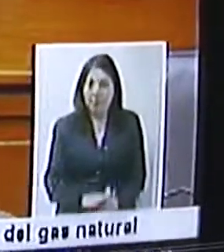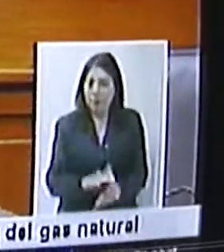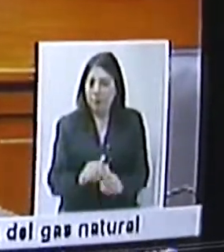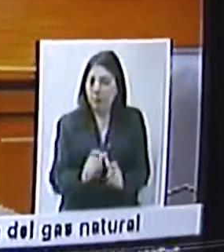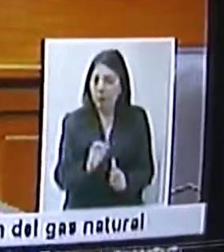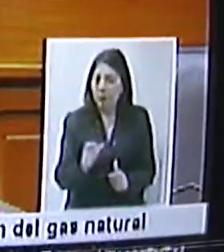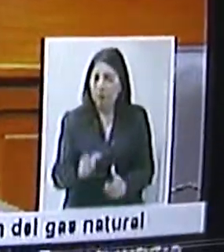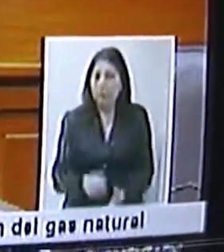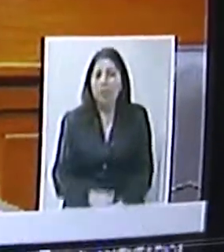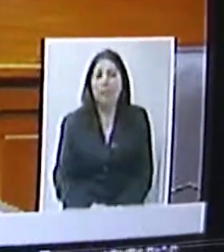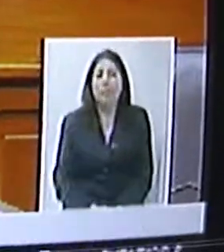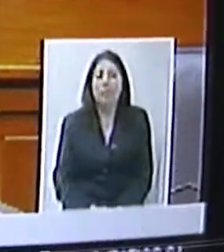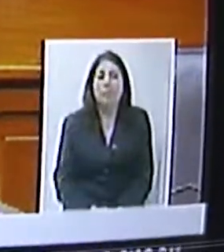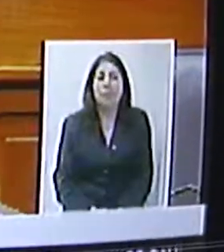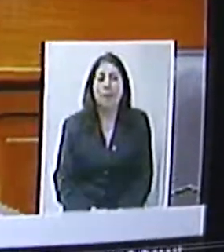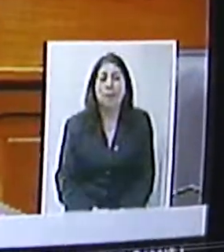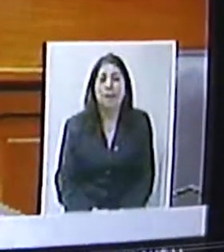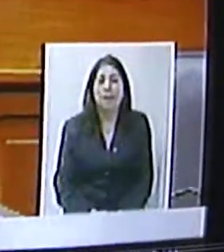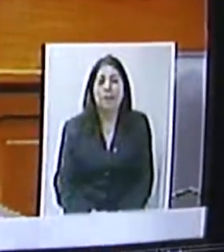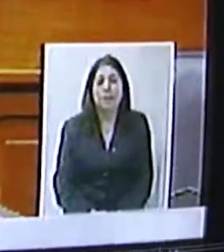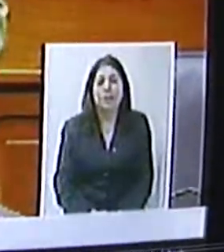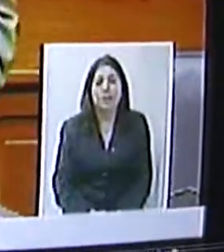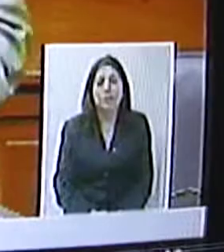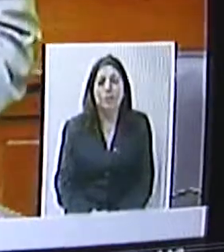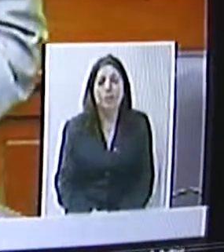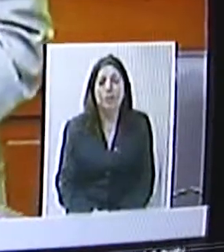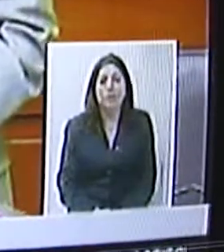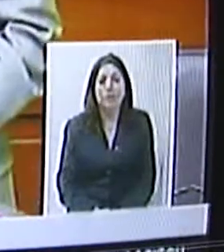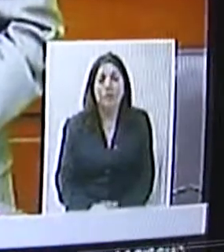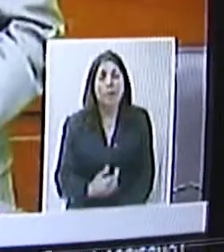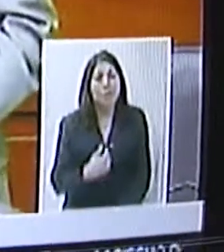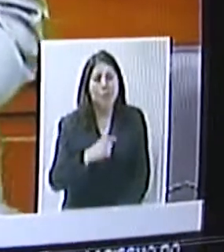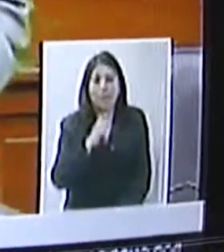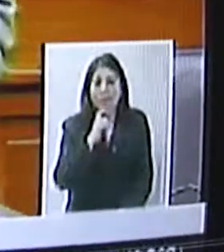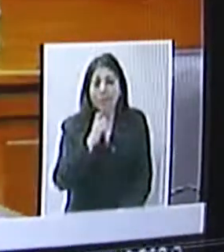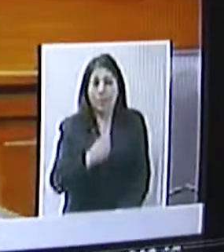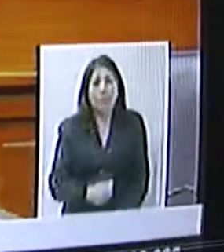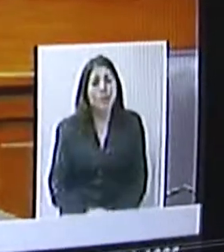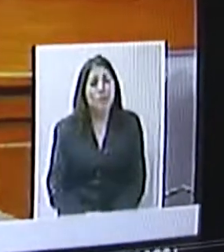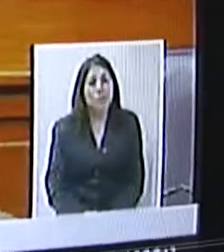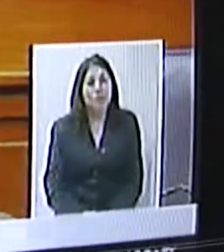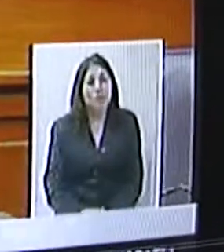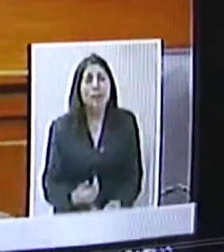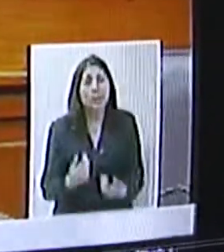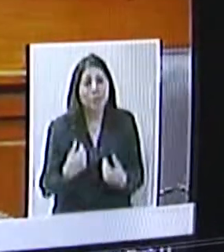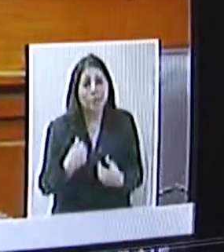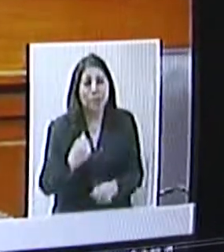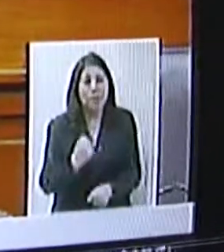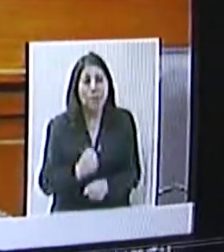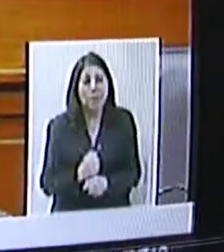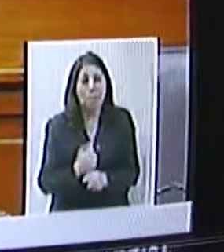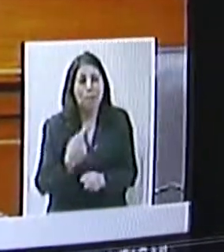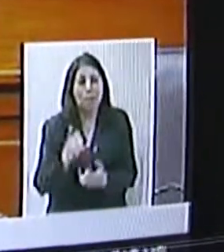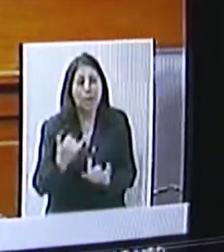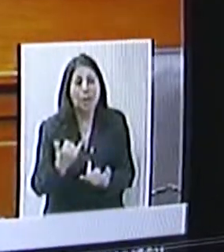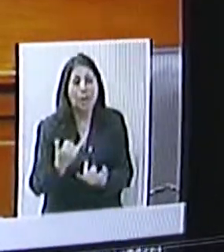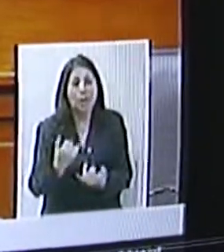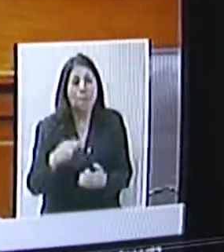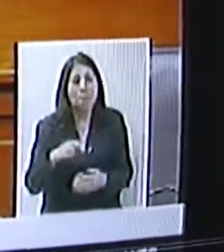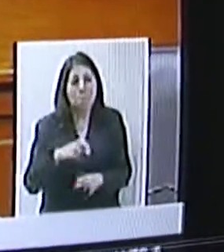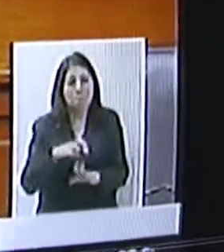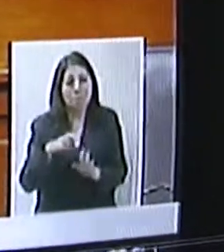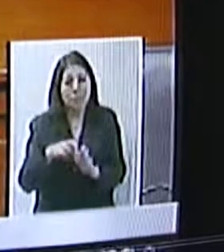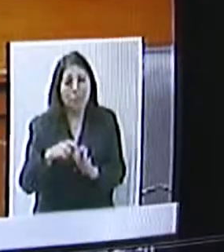colegas parlamentarios, señor presidente, creo que no debemos ser egoístas. Debemos trabajar para que este